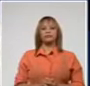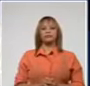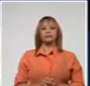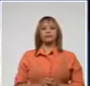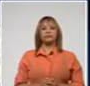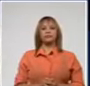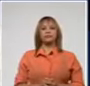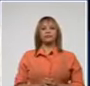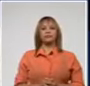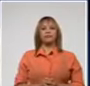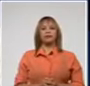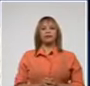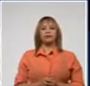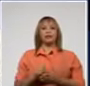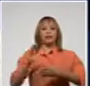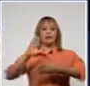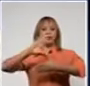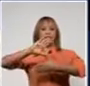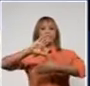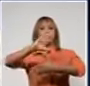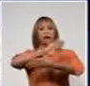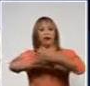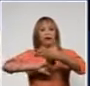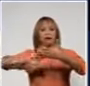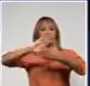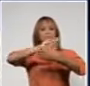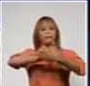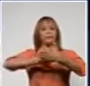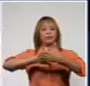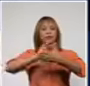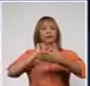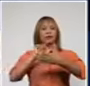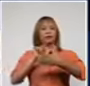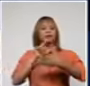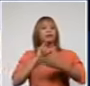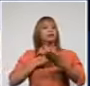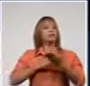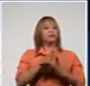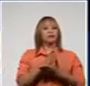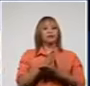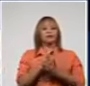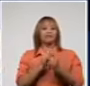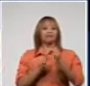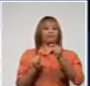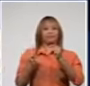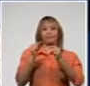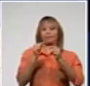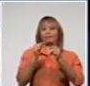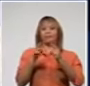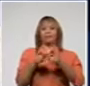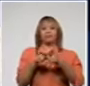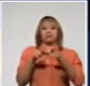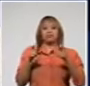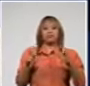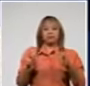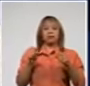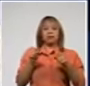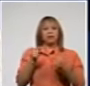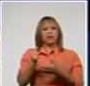La región de las Américas, que sigue siendo el epicentro, y me ayudan,